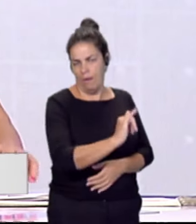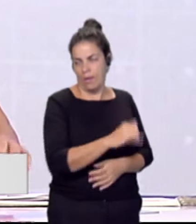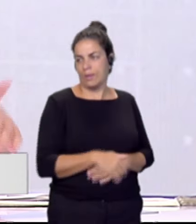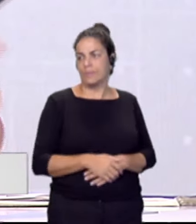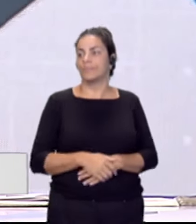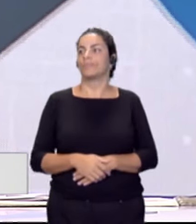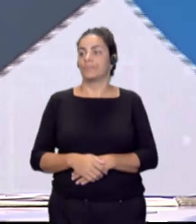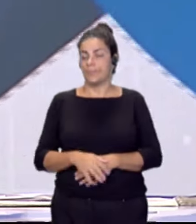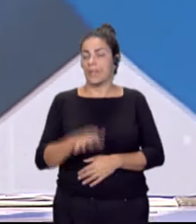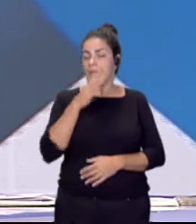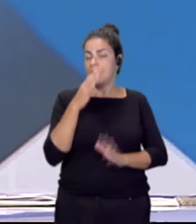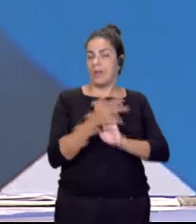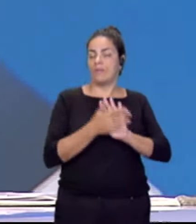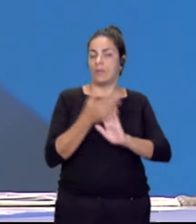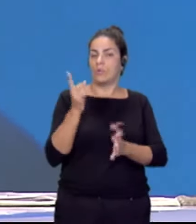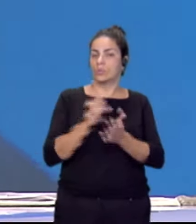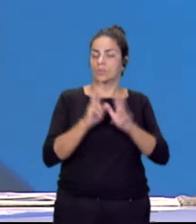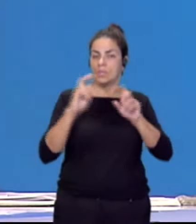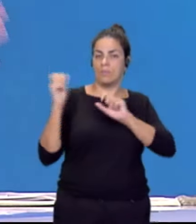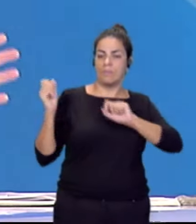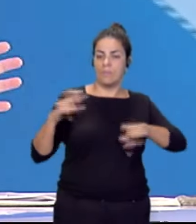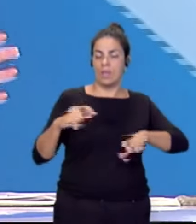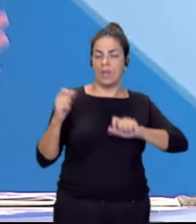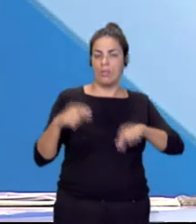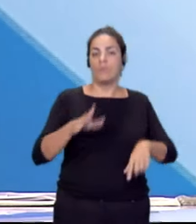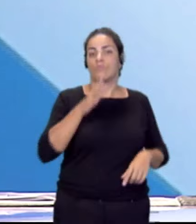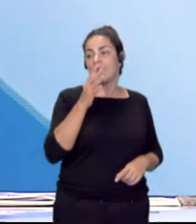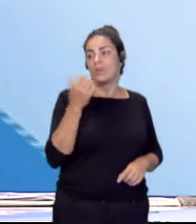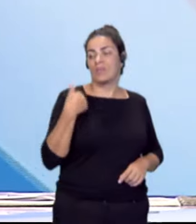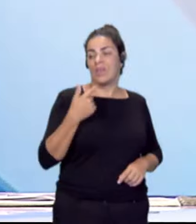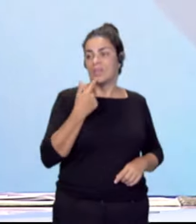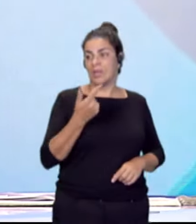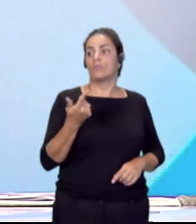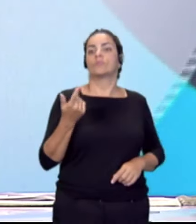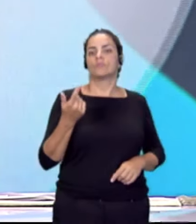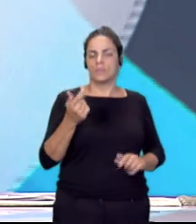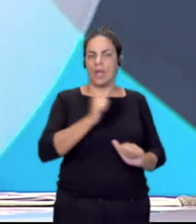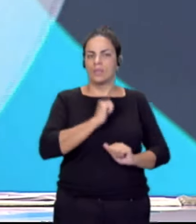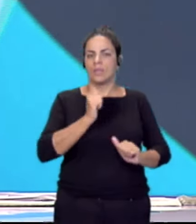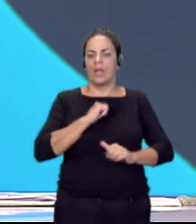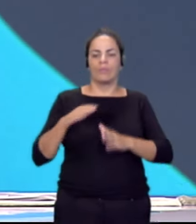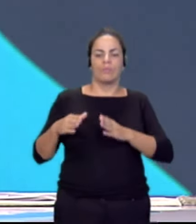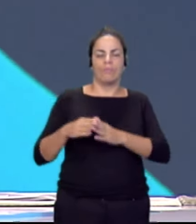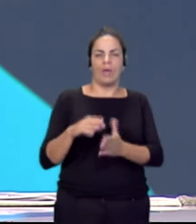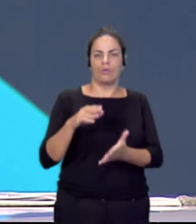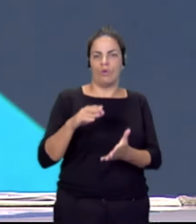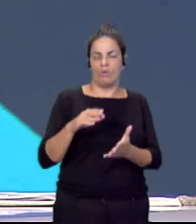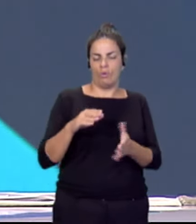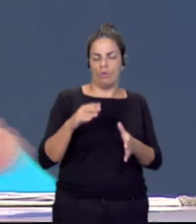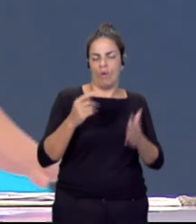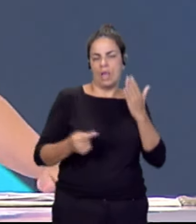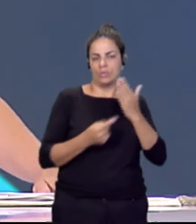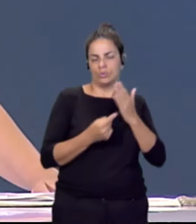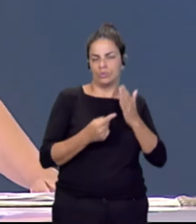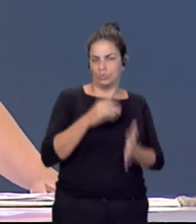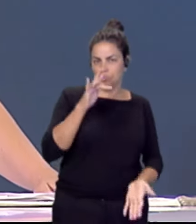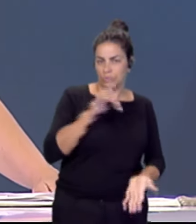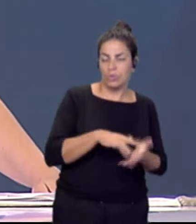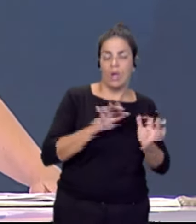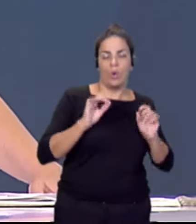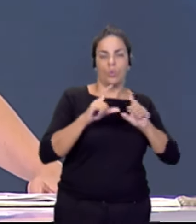de la mañana a hablar de migración, porque ya les habíamos dicho que se esperaba la llegada de una nueva embarcación al sur de Tenerife. Salvamento Marítimo acaba